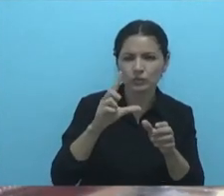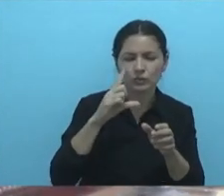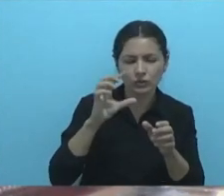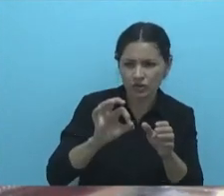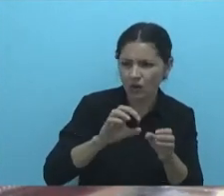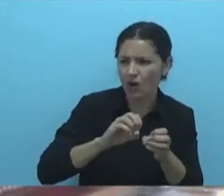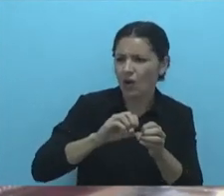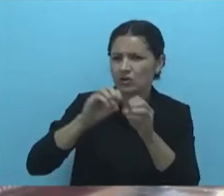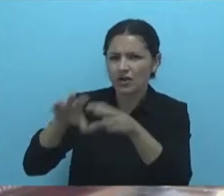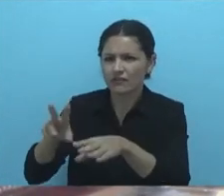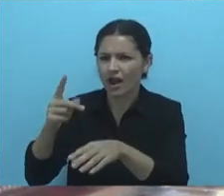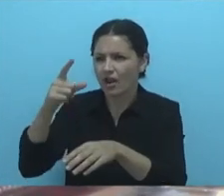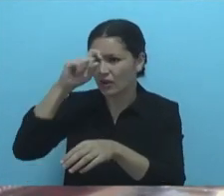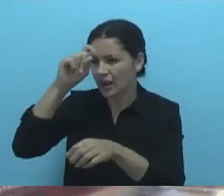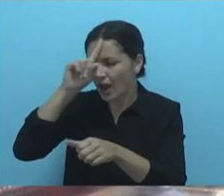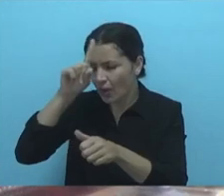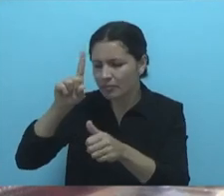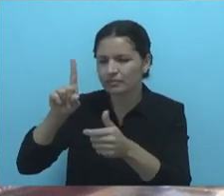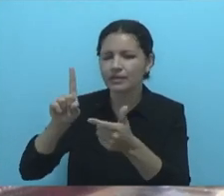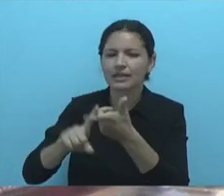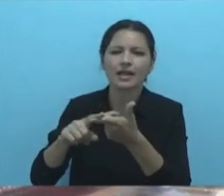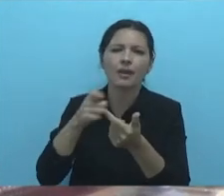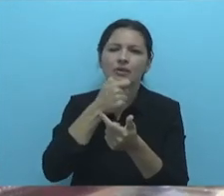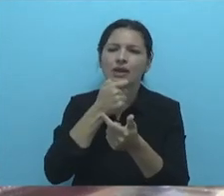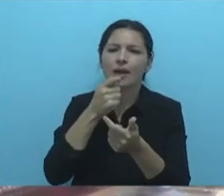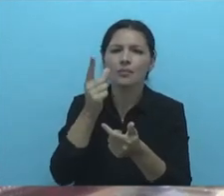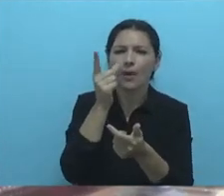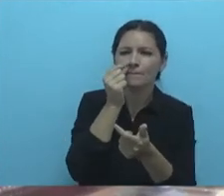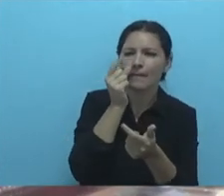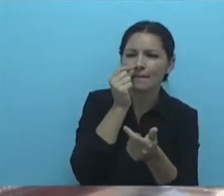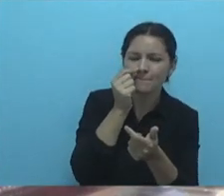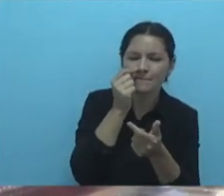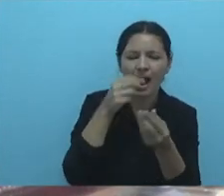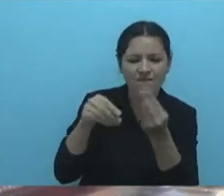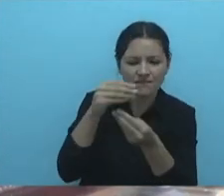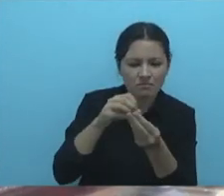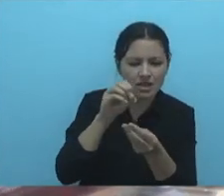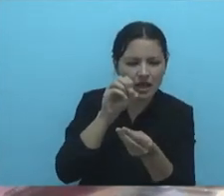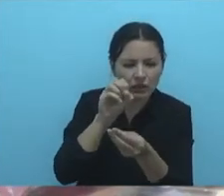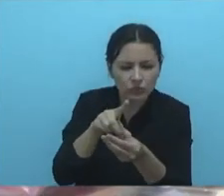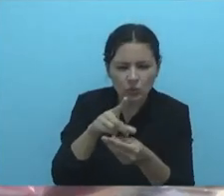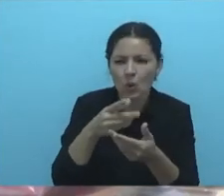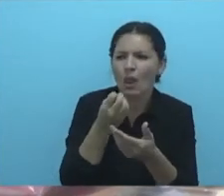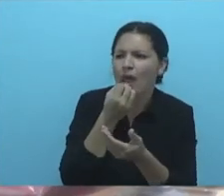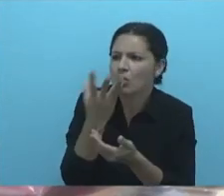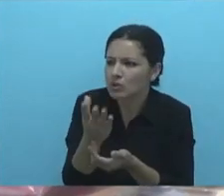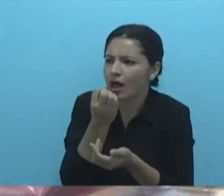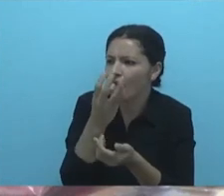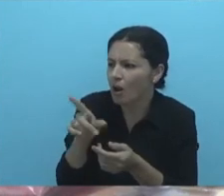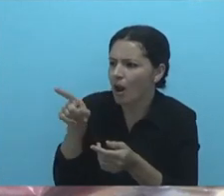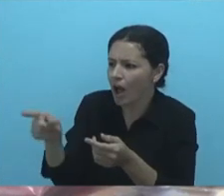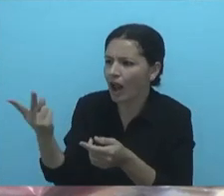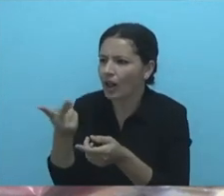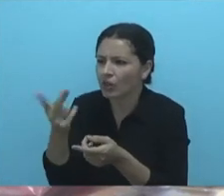a no escuchar las denuncias que hubo por parte de la familia por el padre y de los familiares de Lucio cuando están al cuidado de estas mujeres